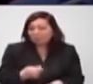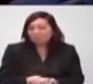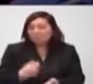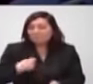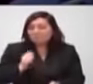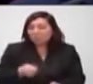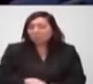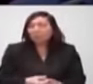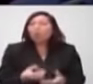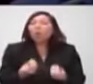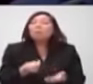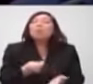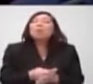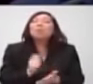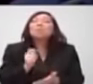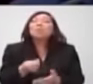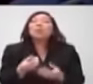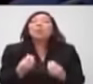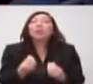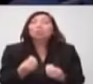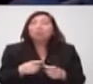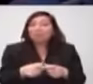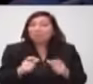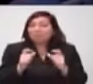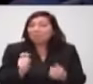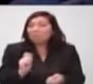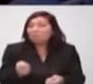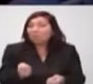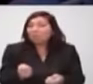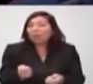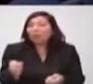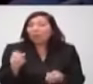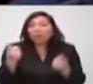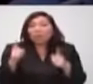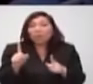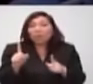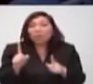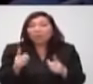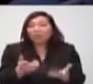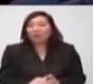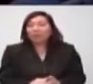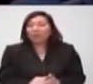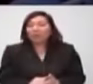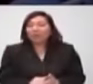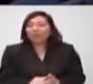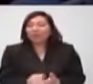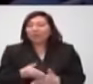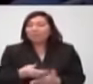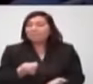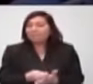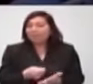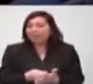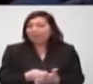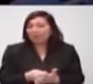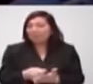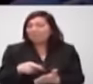multa? ¿Cómo pagó la multa? ¿Giró un cheque pagando la multa o fue un acuerdo a través del pago del peaje,